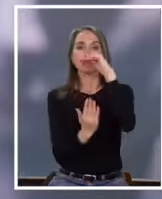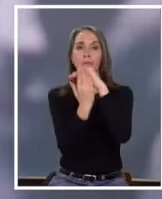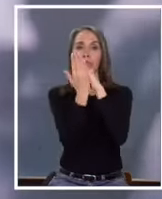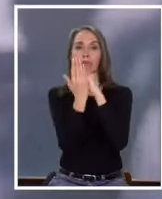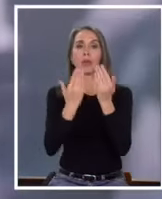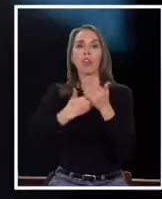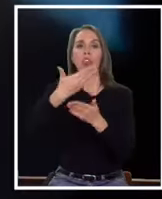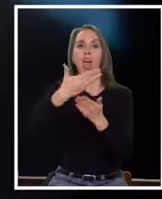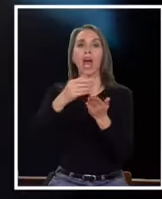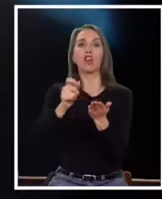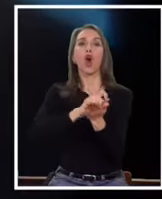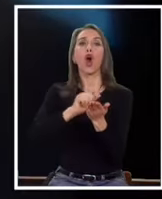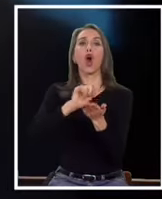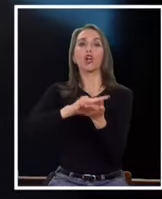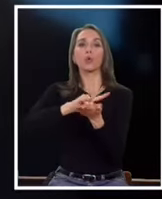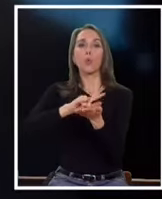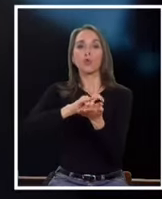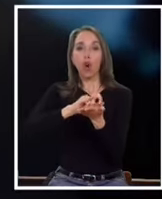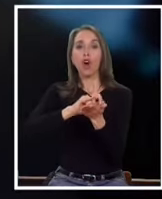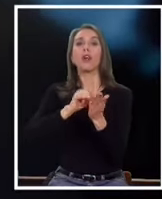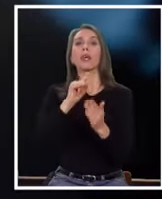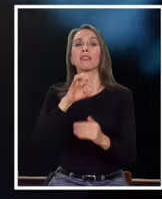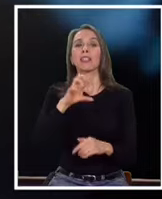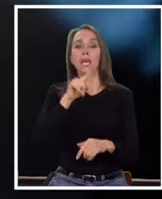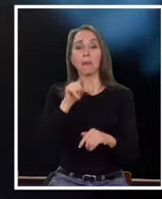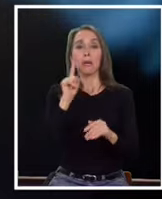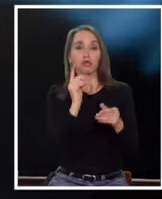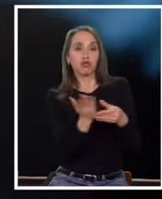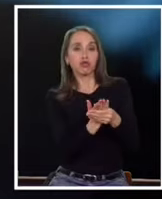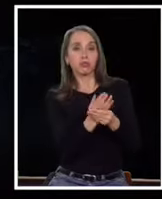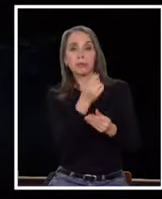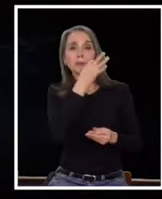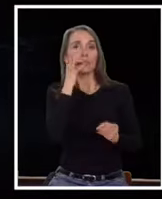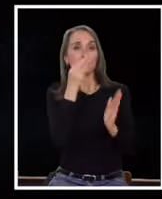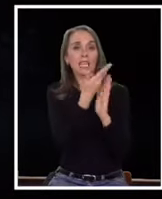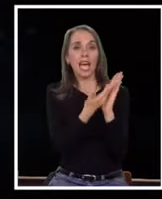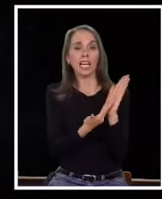el New York Times que las partes que permanecen secretas del informe